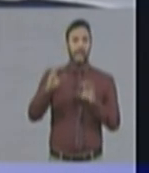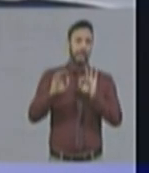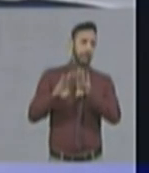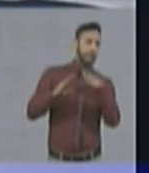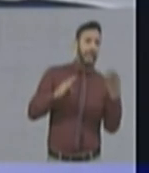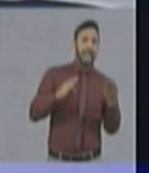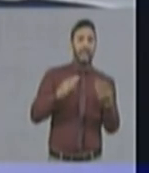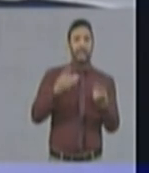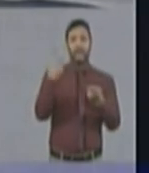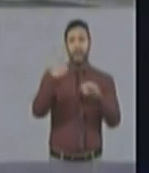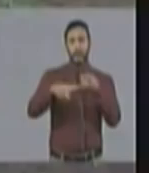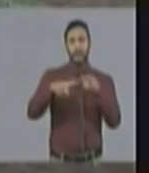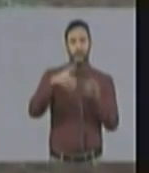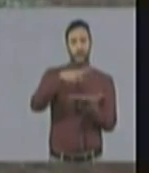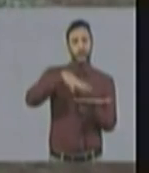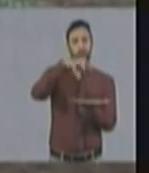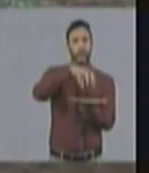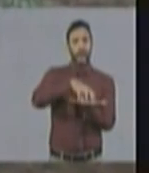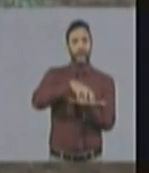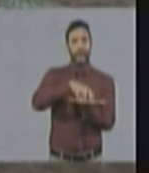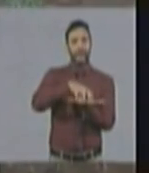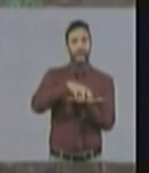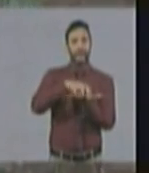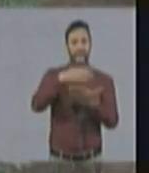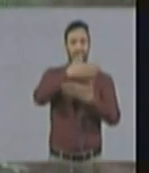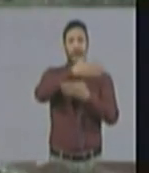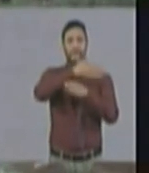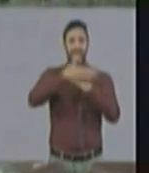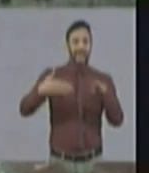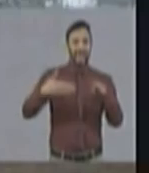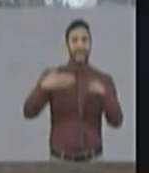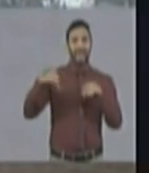de la línea del ferrocarril y de la otra parte estaba otro segmento